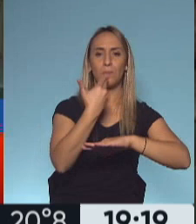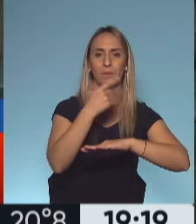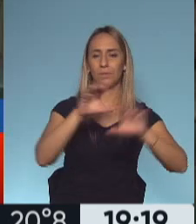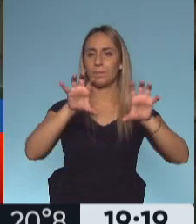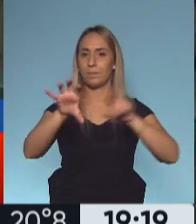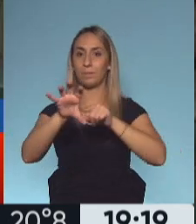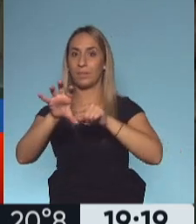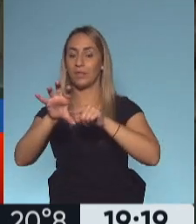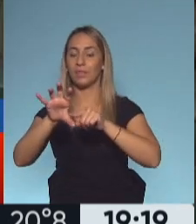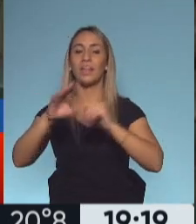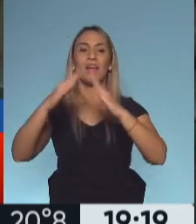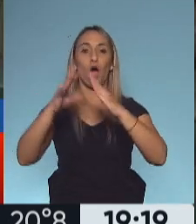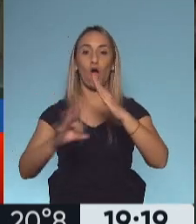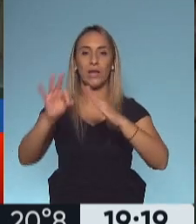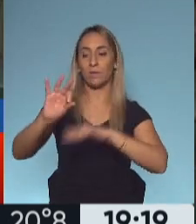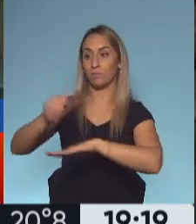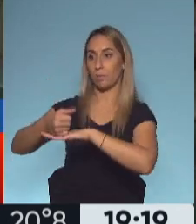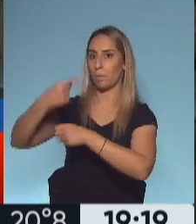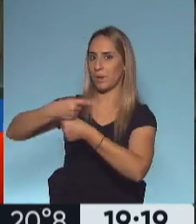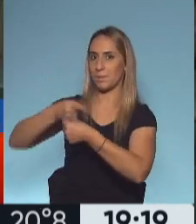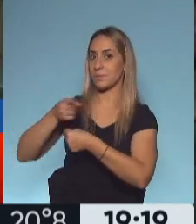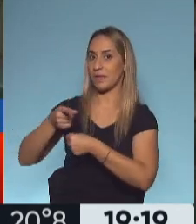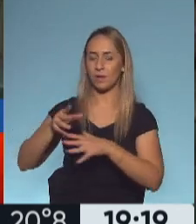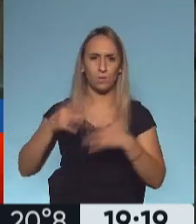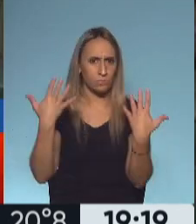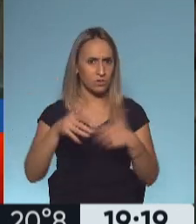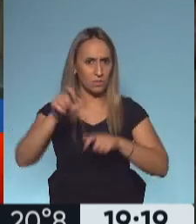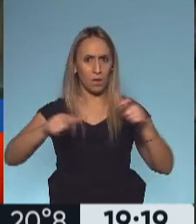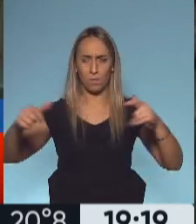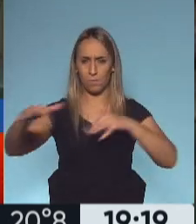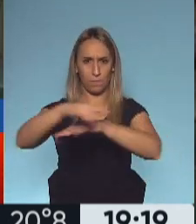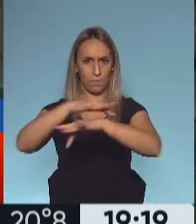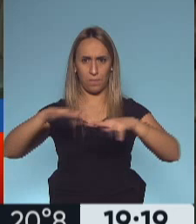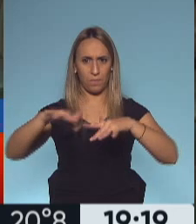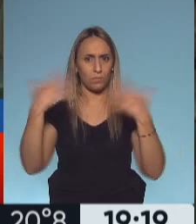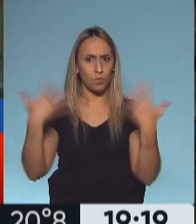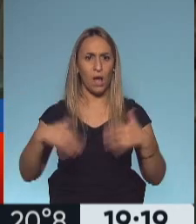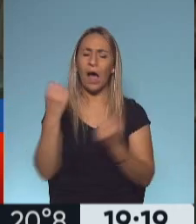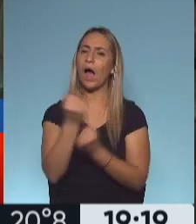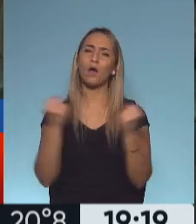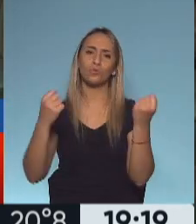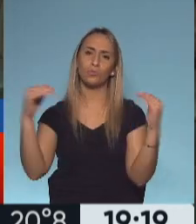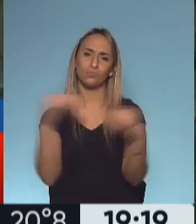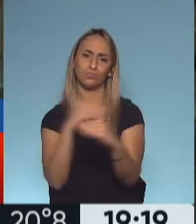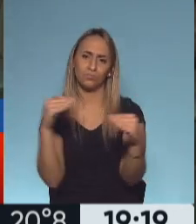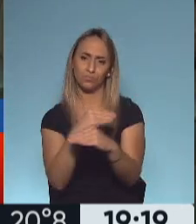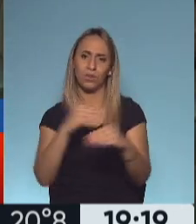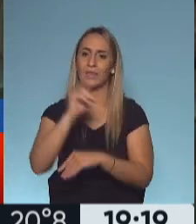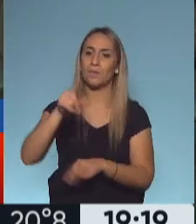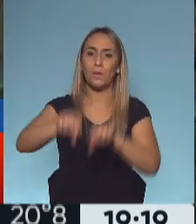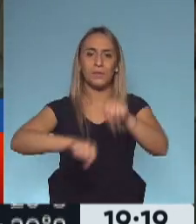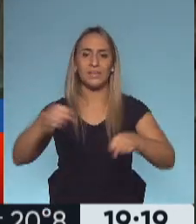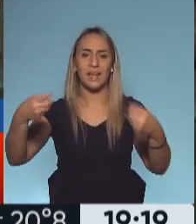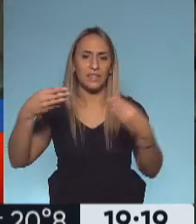tiene prioridad el móvil que está en el lugar, el tránsito de gente que hay, ¿no? Todo el tiempo, digo, automóviles, bicicletas, gente